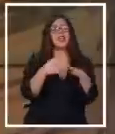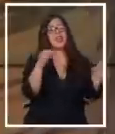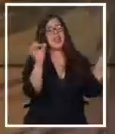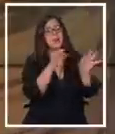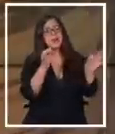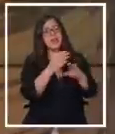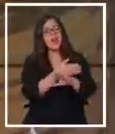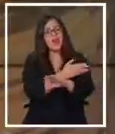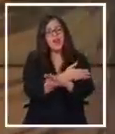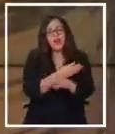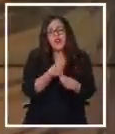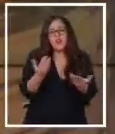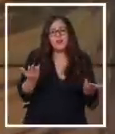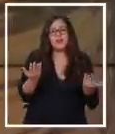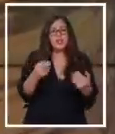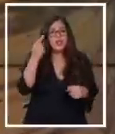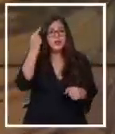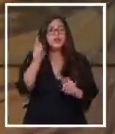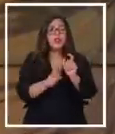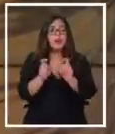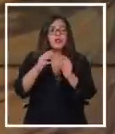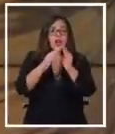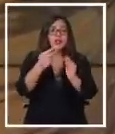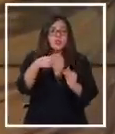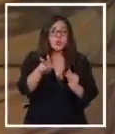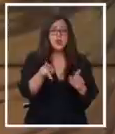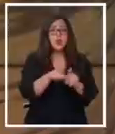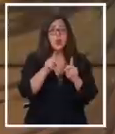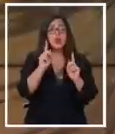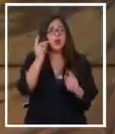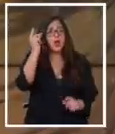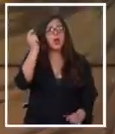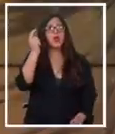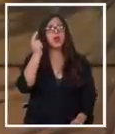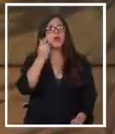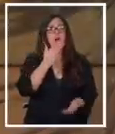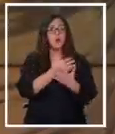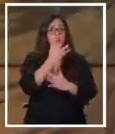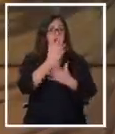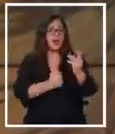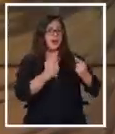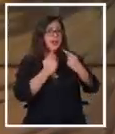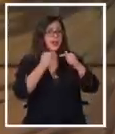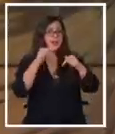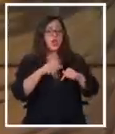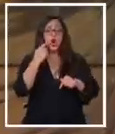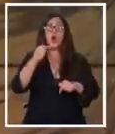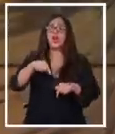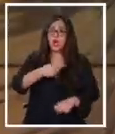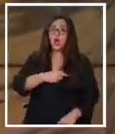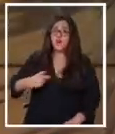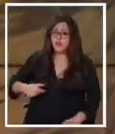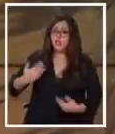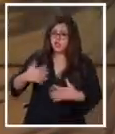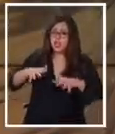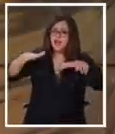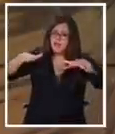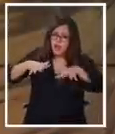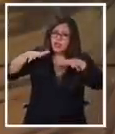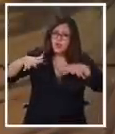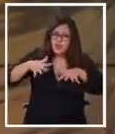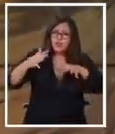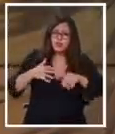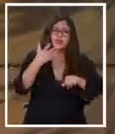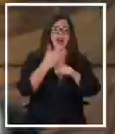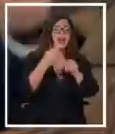yo creo que la gente en su casa espero que se quede con la idea también después de esta entrevista de que acá hay un gobierno que está trabajando que tenemos una serie